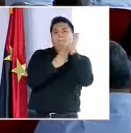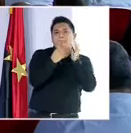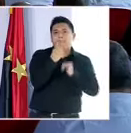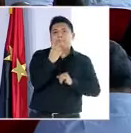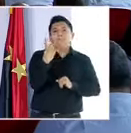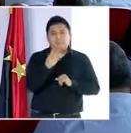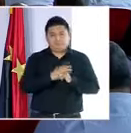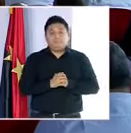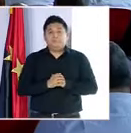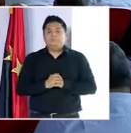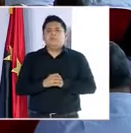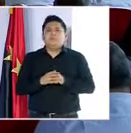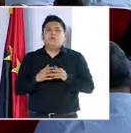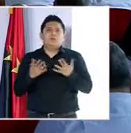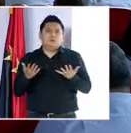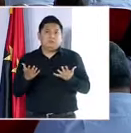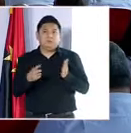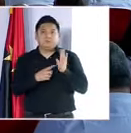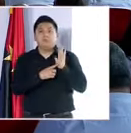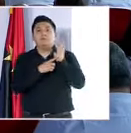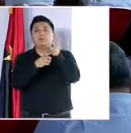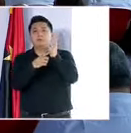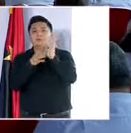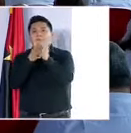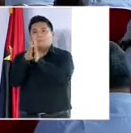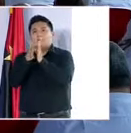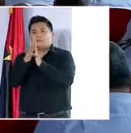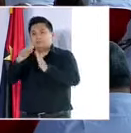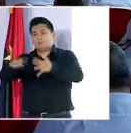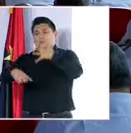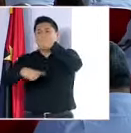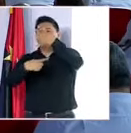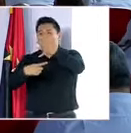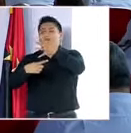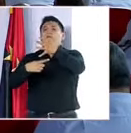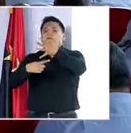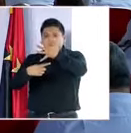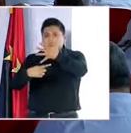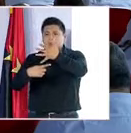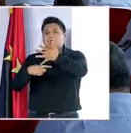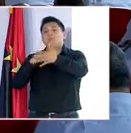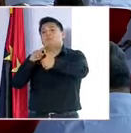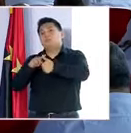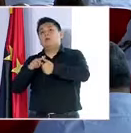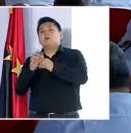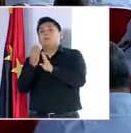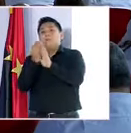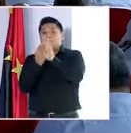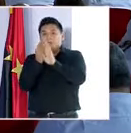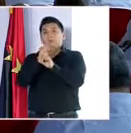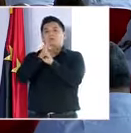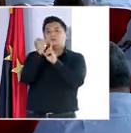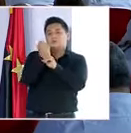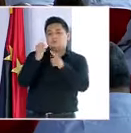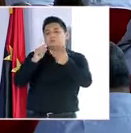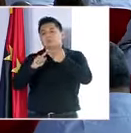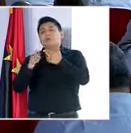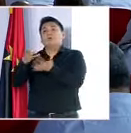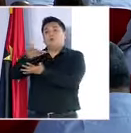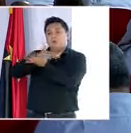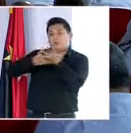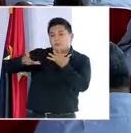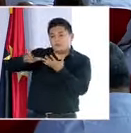que se hará mediante la presentación de 6 ejes estratégicos: el de bienestar social, el de